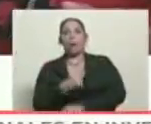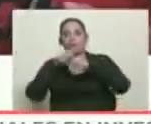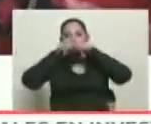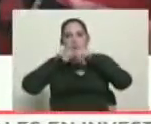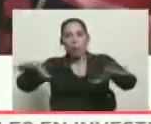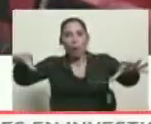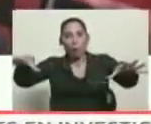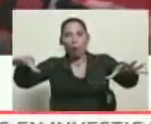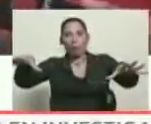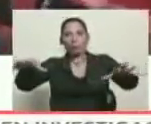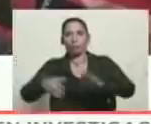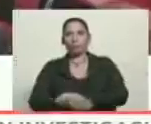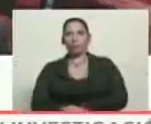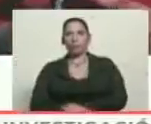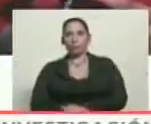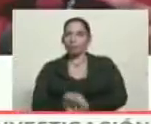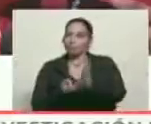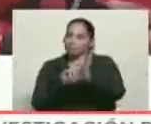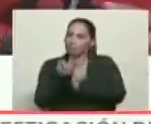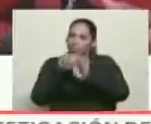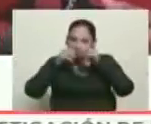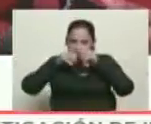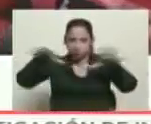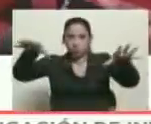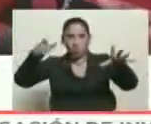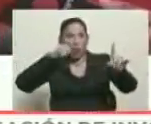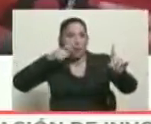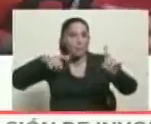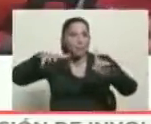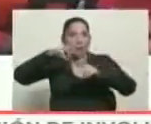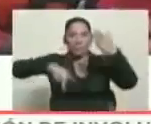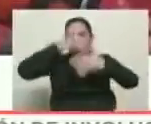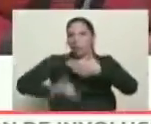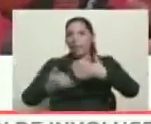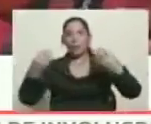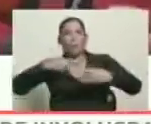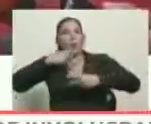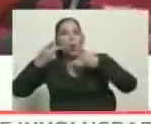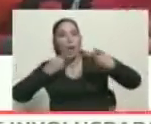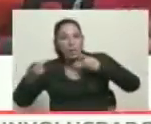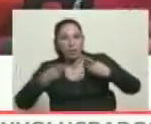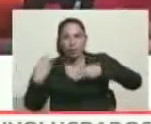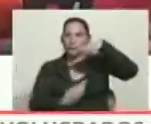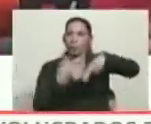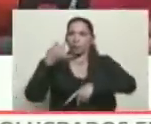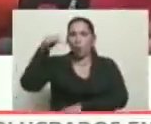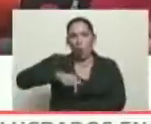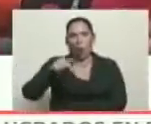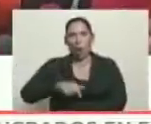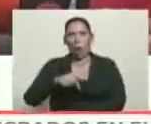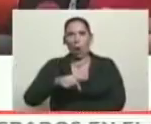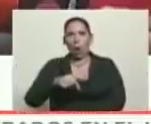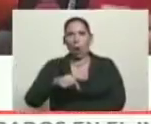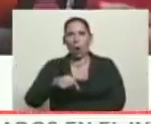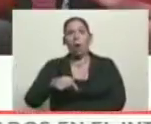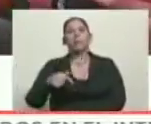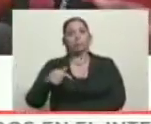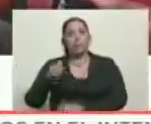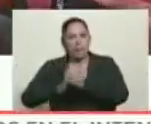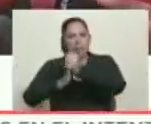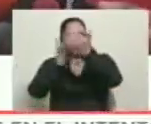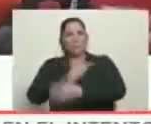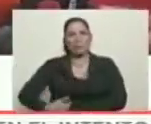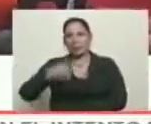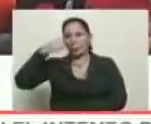colectivo. Y una lealtad colectiva de un pueblo a un proyecto político, una revolución que hoy encarna el hermano presidente Nicolás Maduro como presidente de